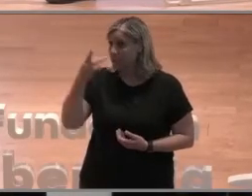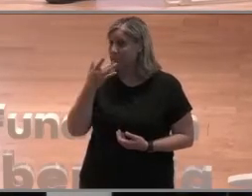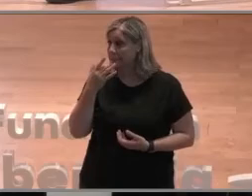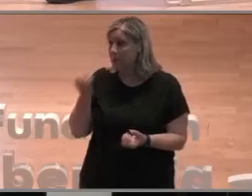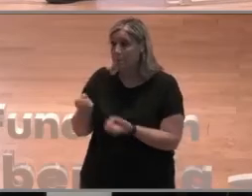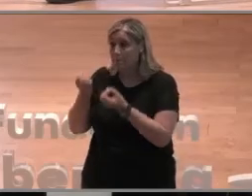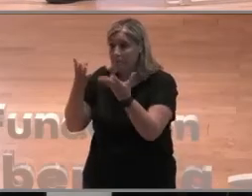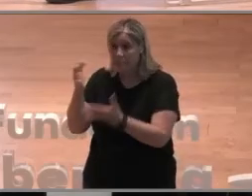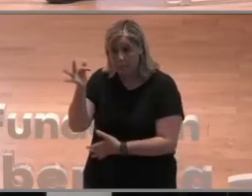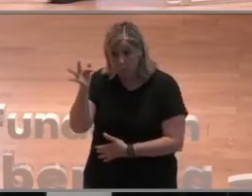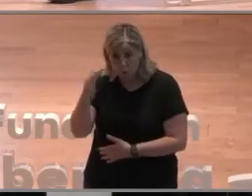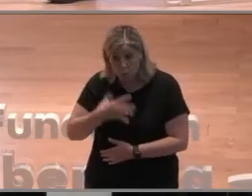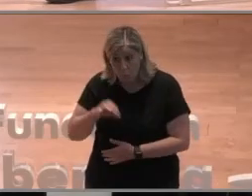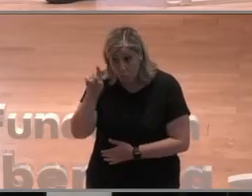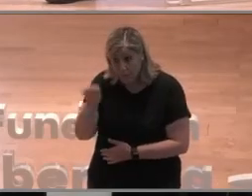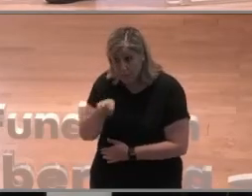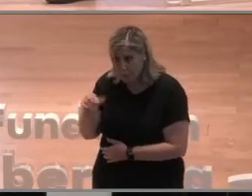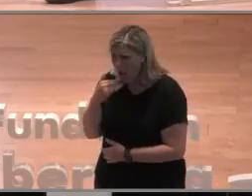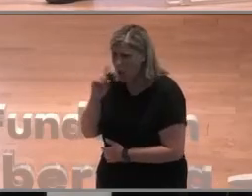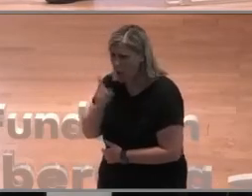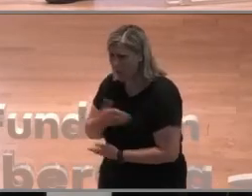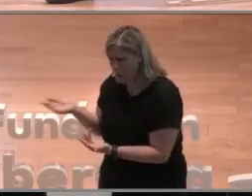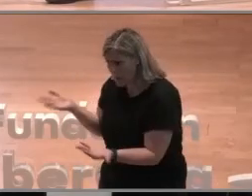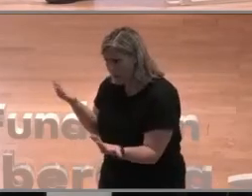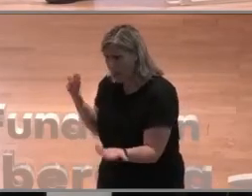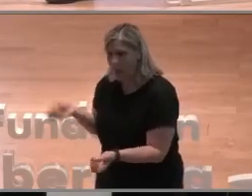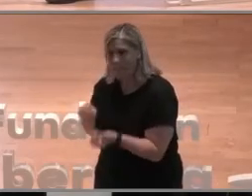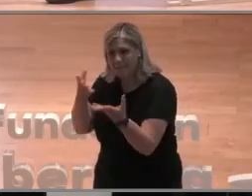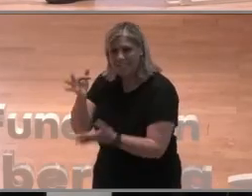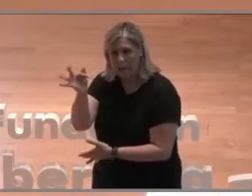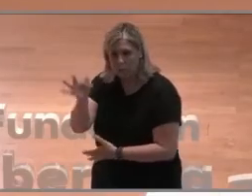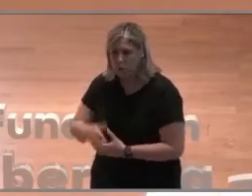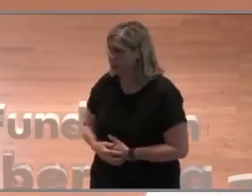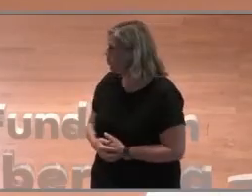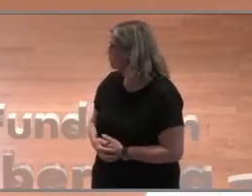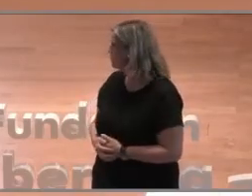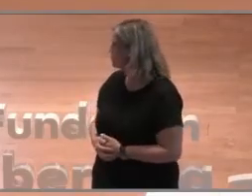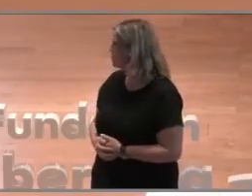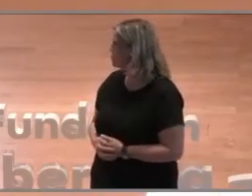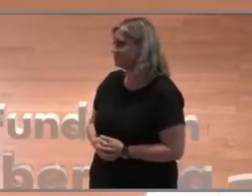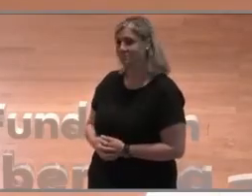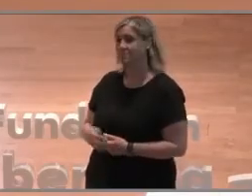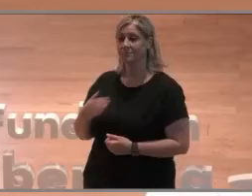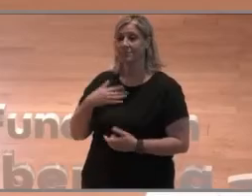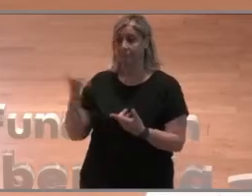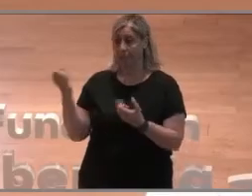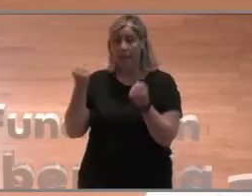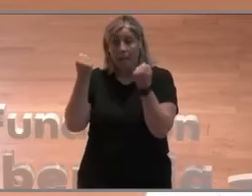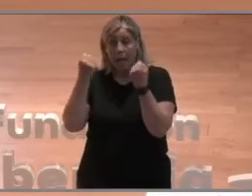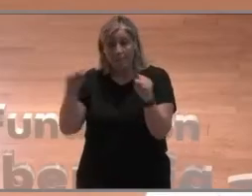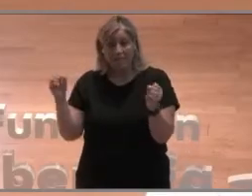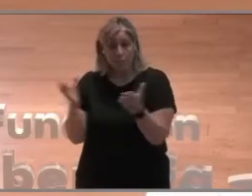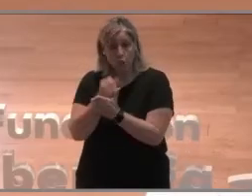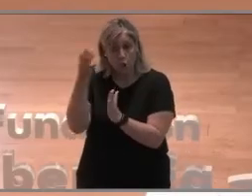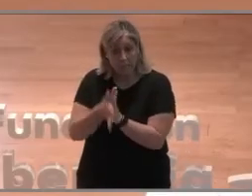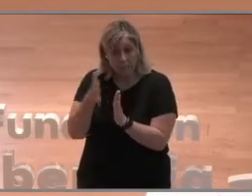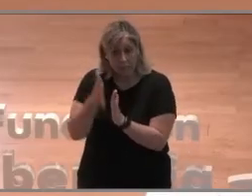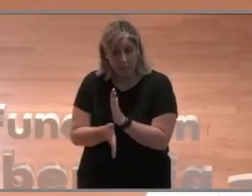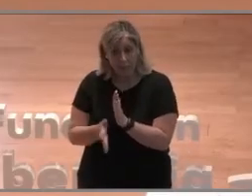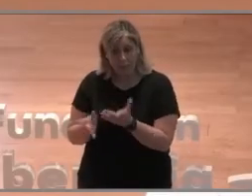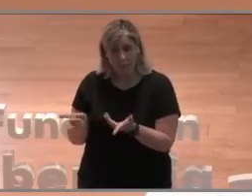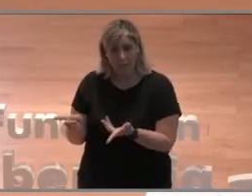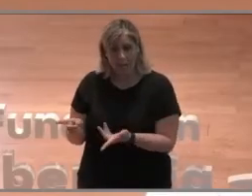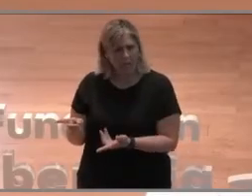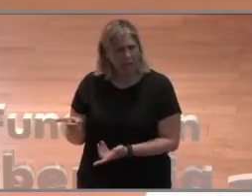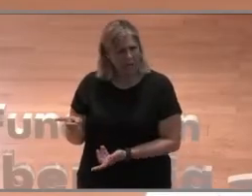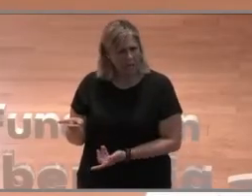mensaje positivo, ¿no? Algo rápido, venga, un mensaje ahí, un titular, que ya sabéis que me gusta mucho. A pesar de todo lo que hemos dicho, la adaptación